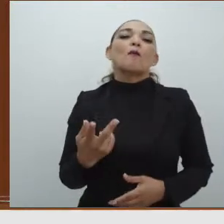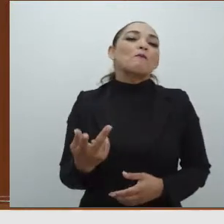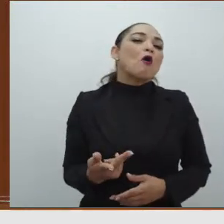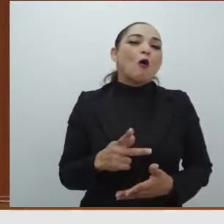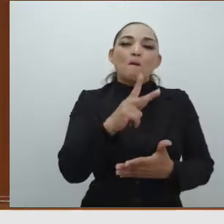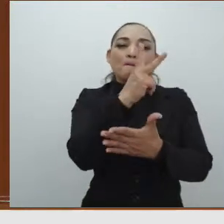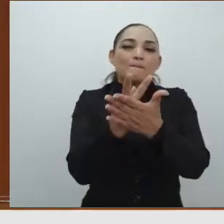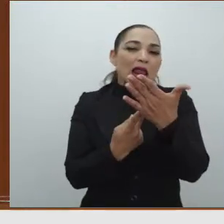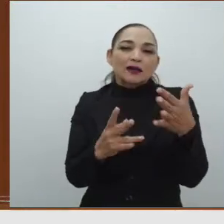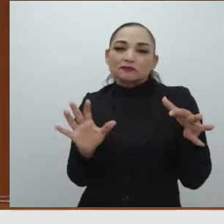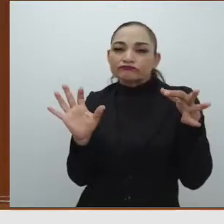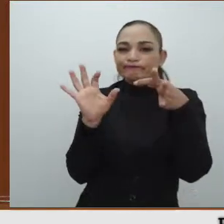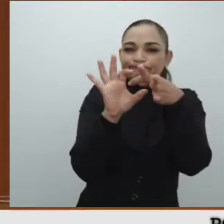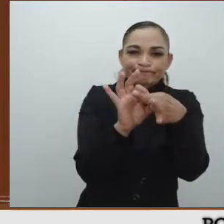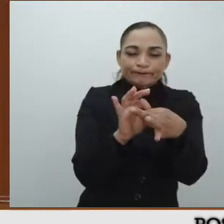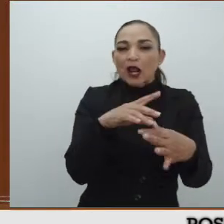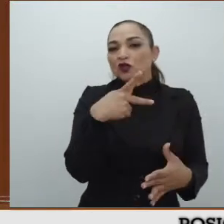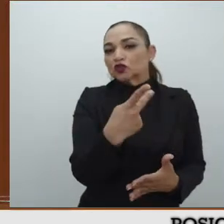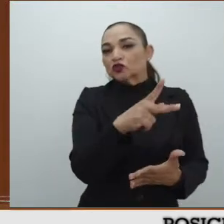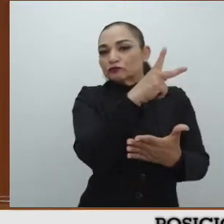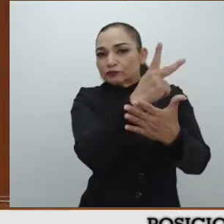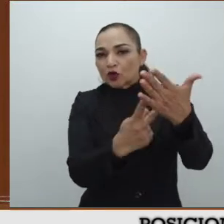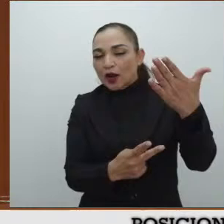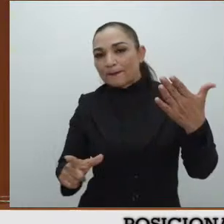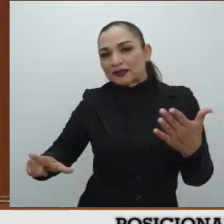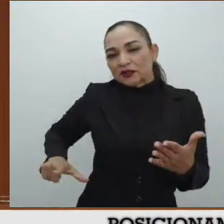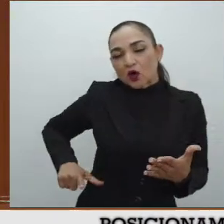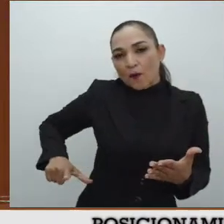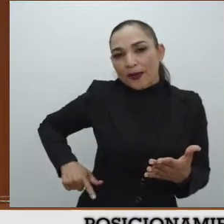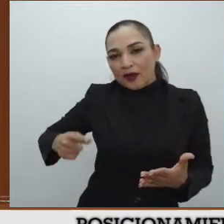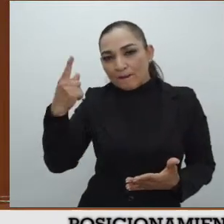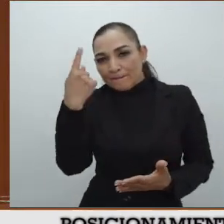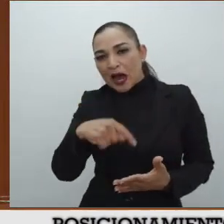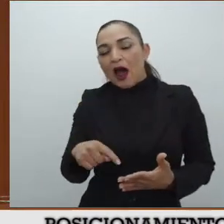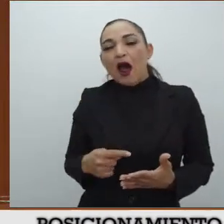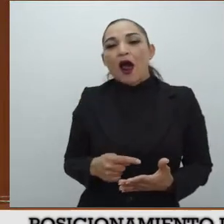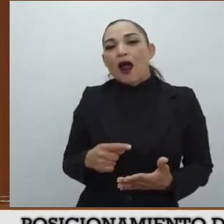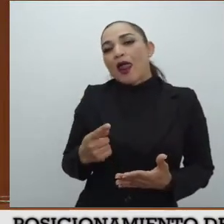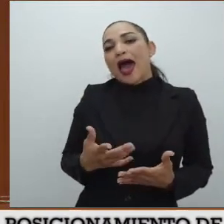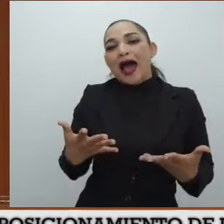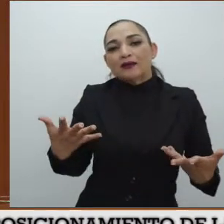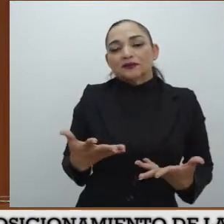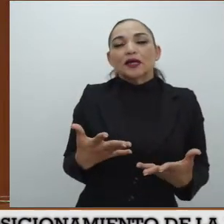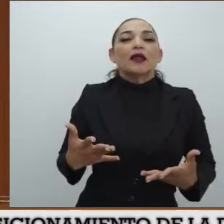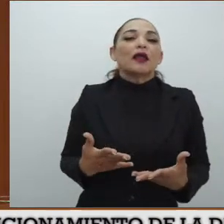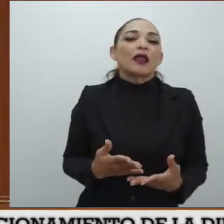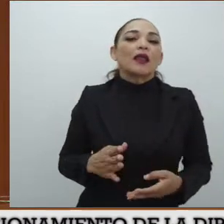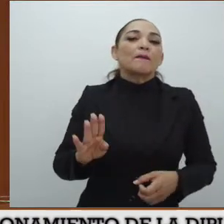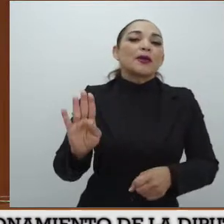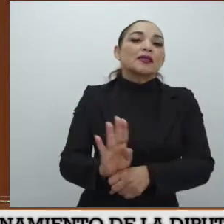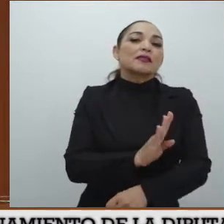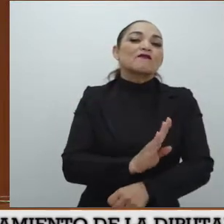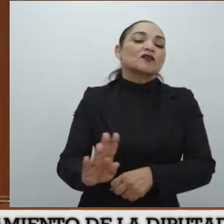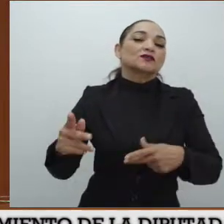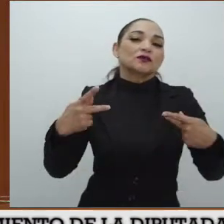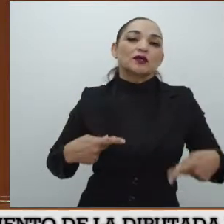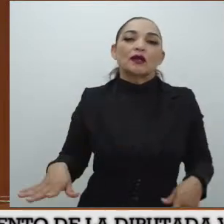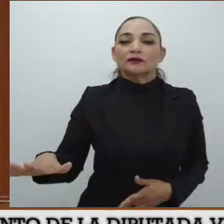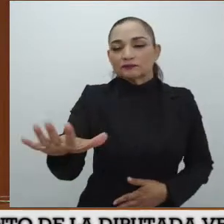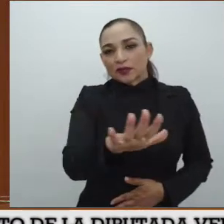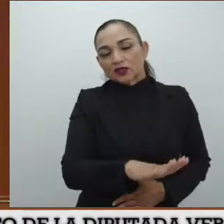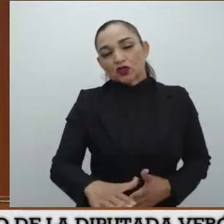políticas públicas hacia la consecución del bienestar social, el desarrollo humano y